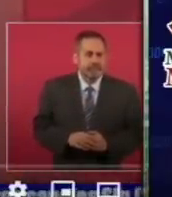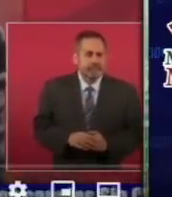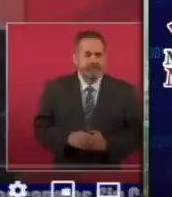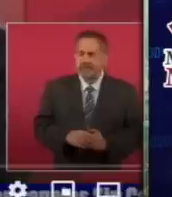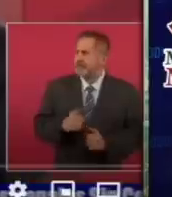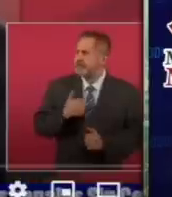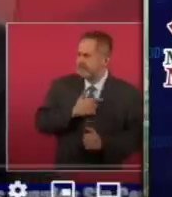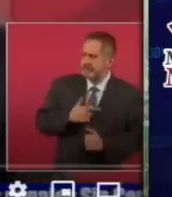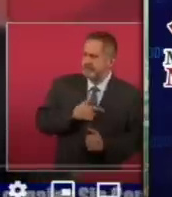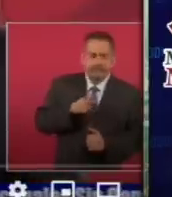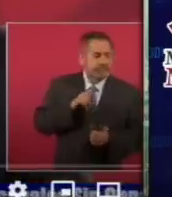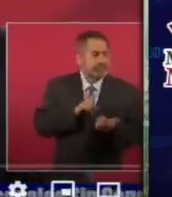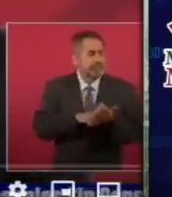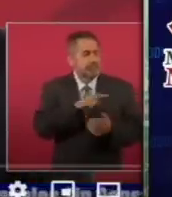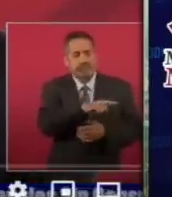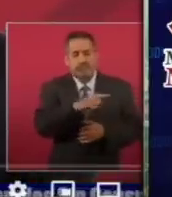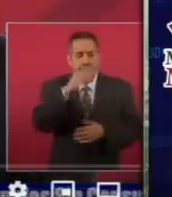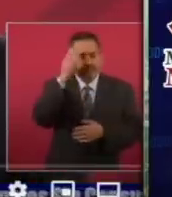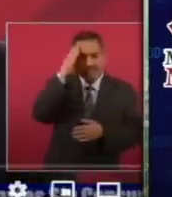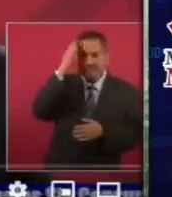nuestros líderes